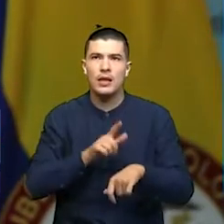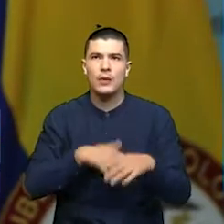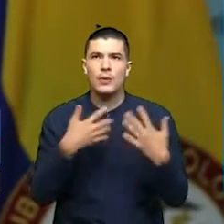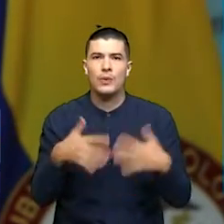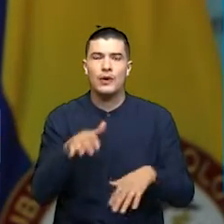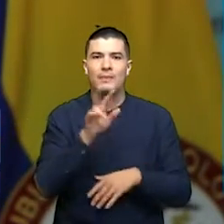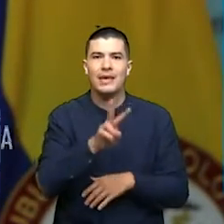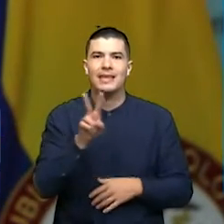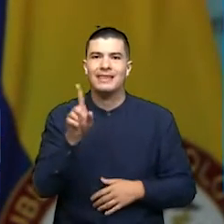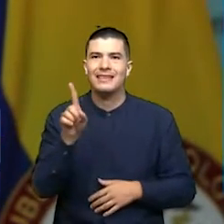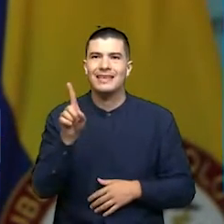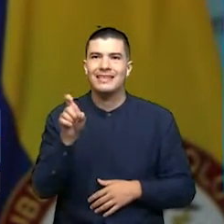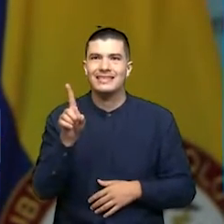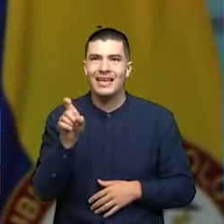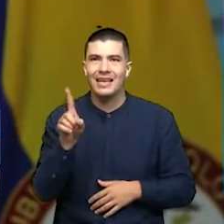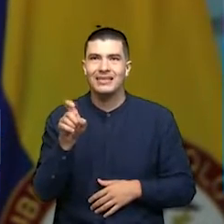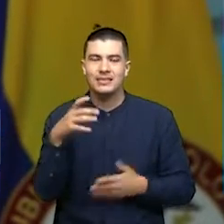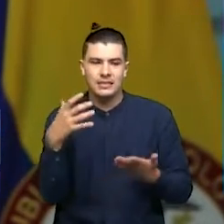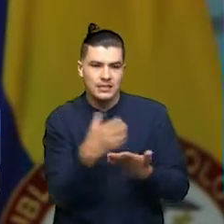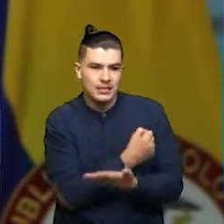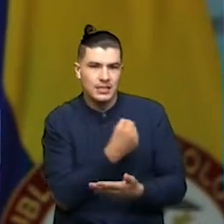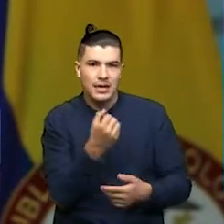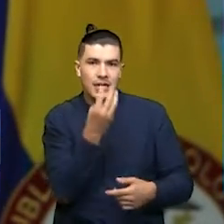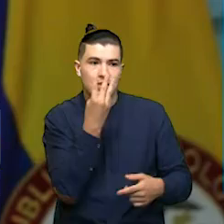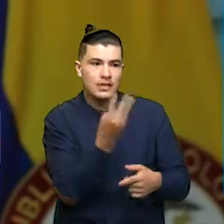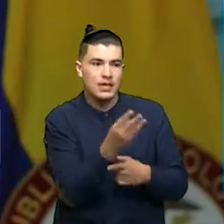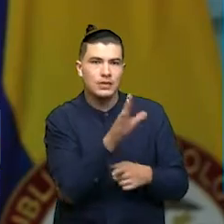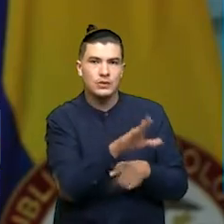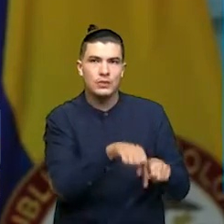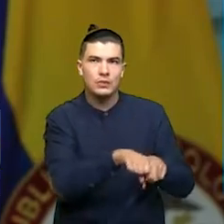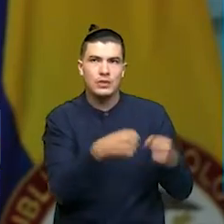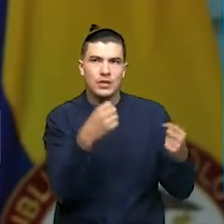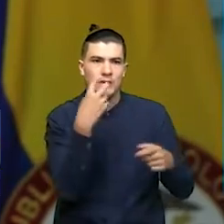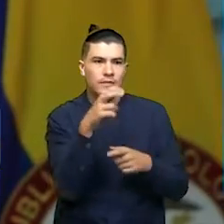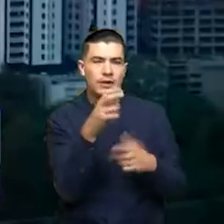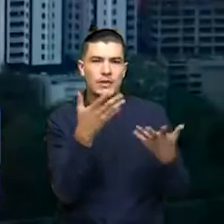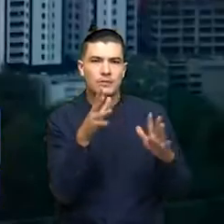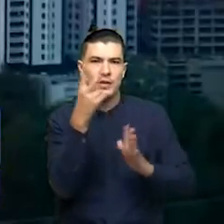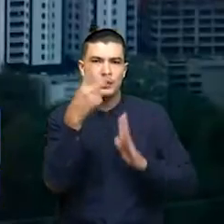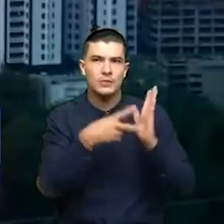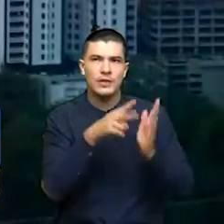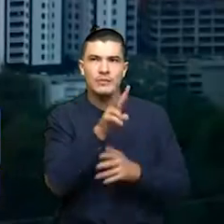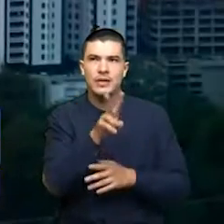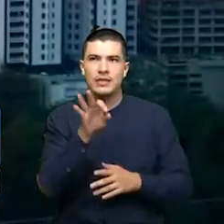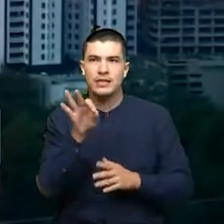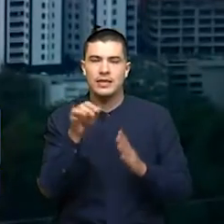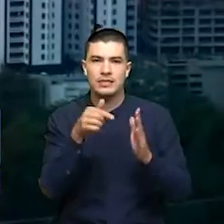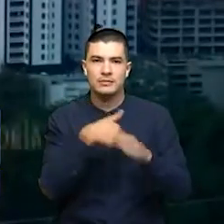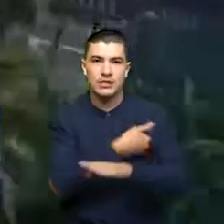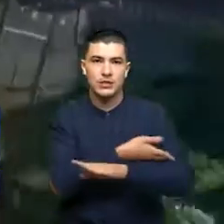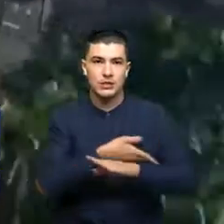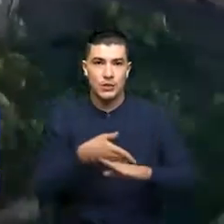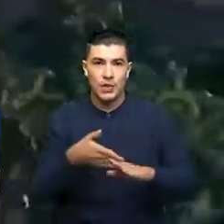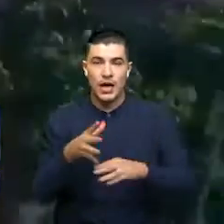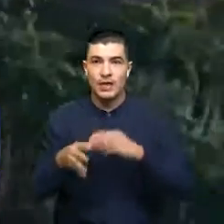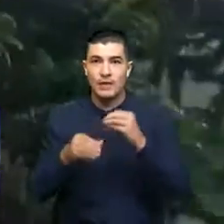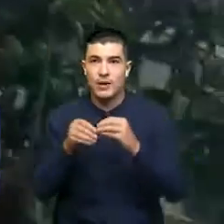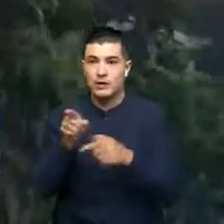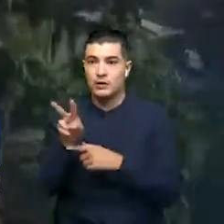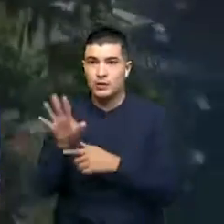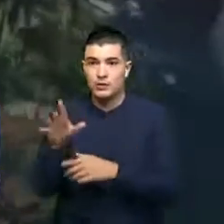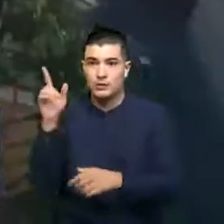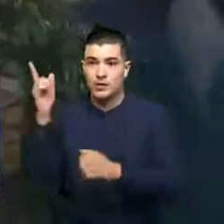26 hallazgos, de los cuales 3 tienen presunto daño fiscal por valor de 2.023 millones, 12 con